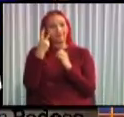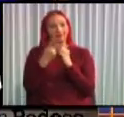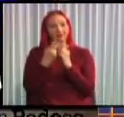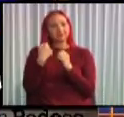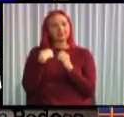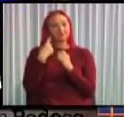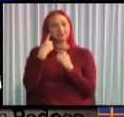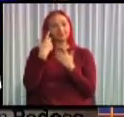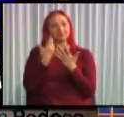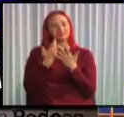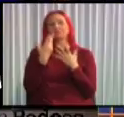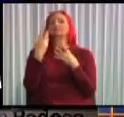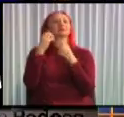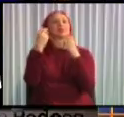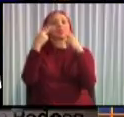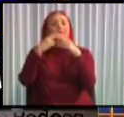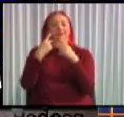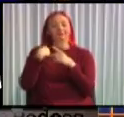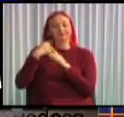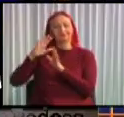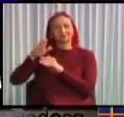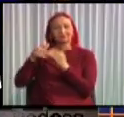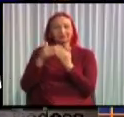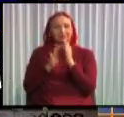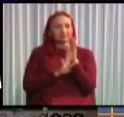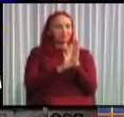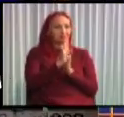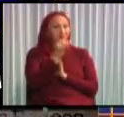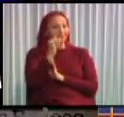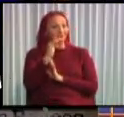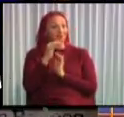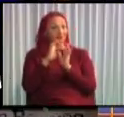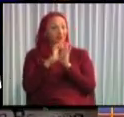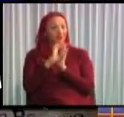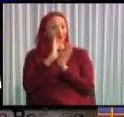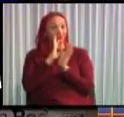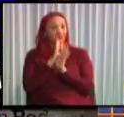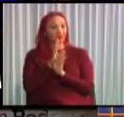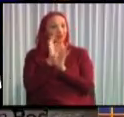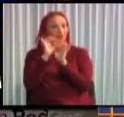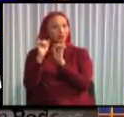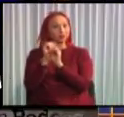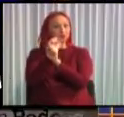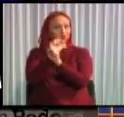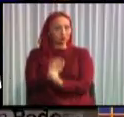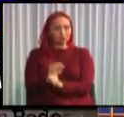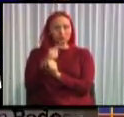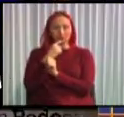Y para interrumpir un poco... Todo ha evolucionado. Si usted habla de juegos tradicionales, como dice Roger,